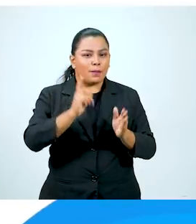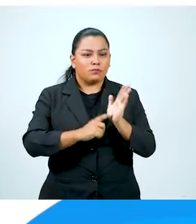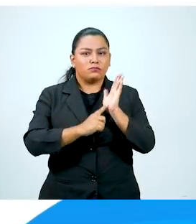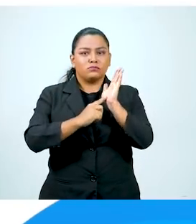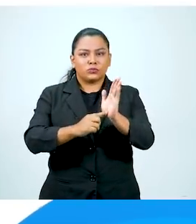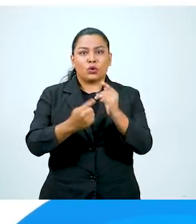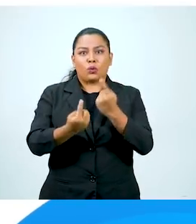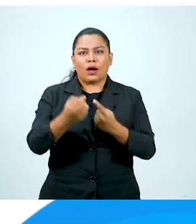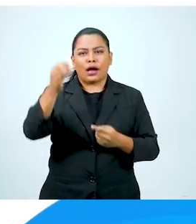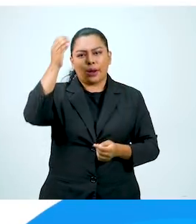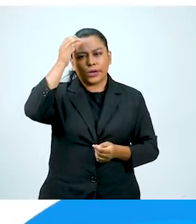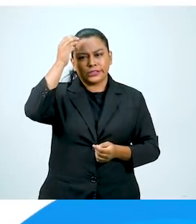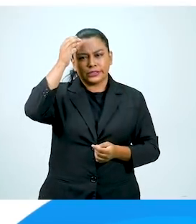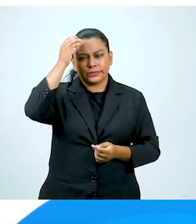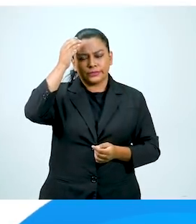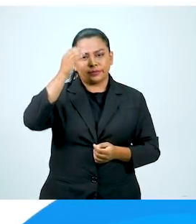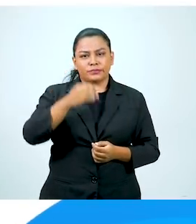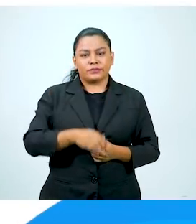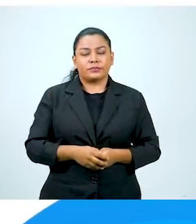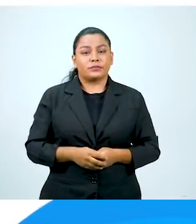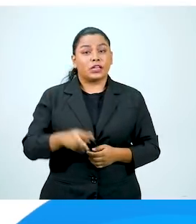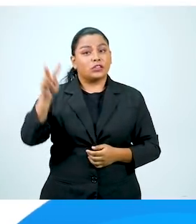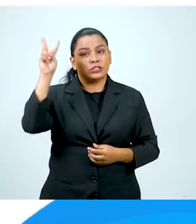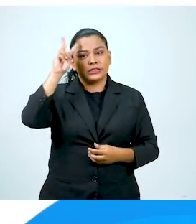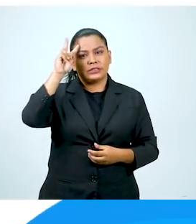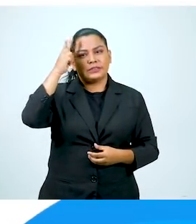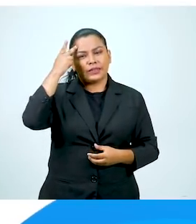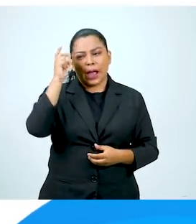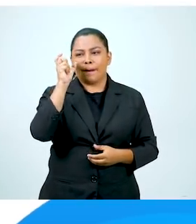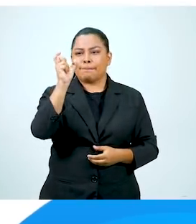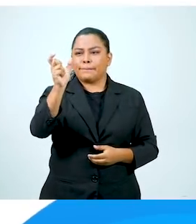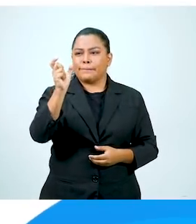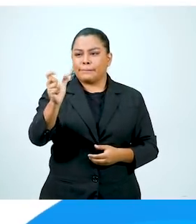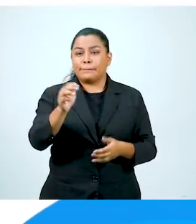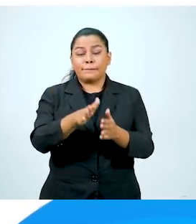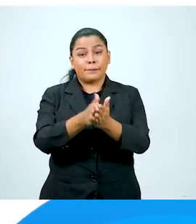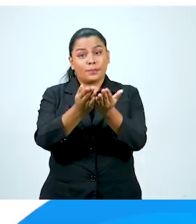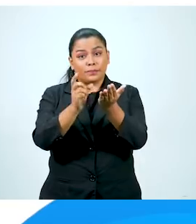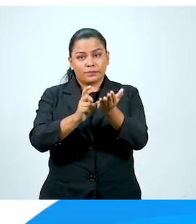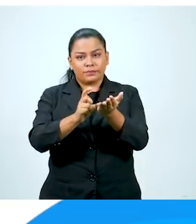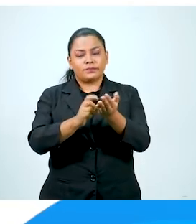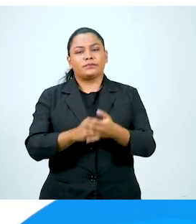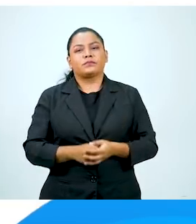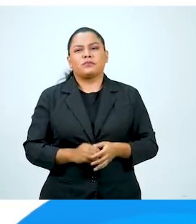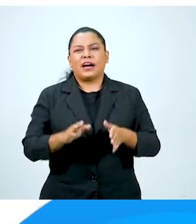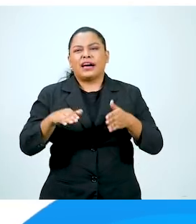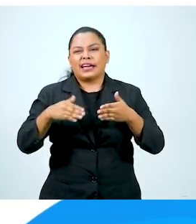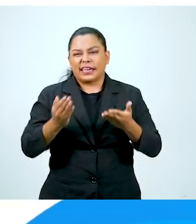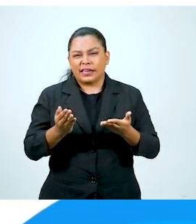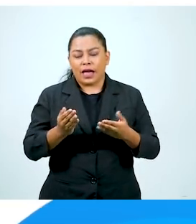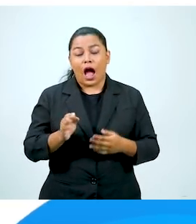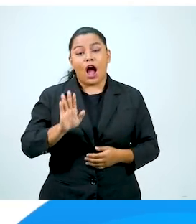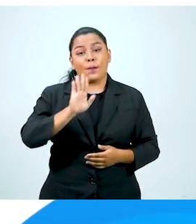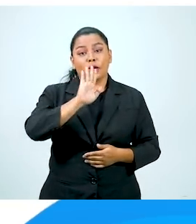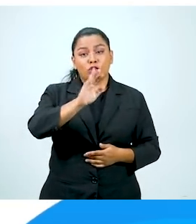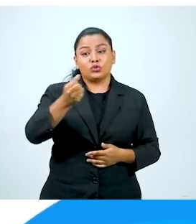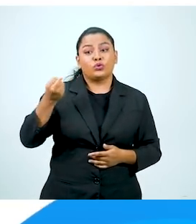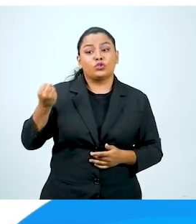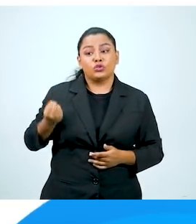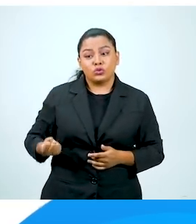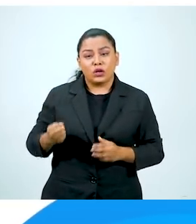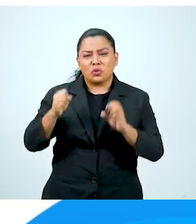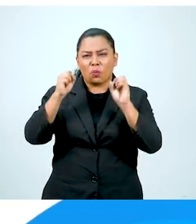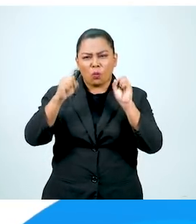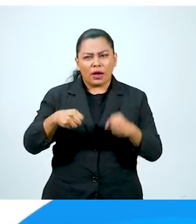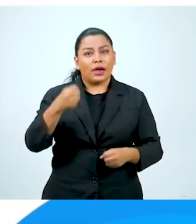ejemplificar los conceptos y definiciones que se encuentran en el libro de texto, para que el estudiantado los